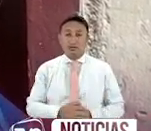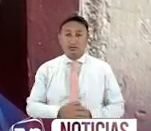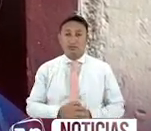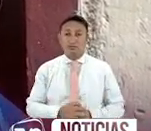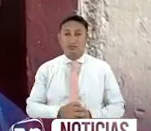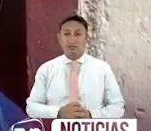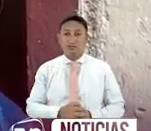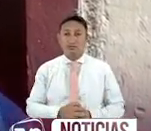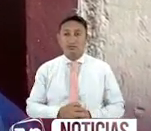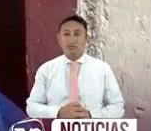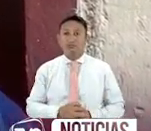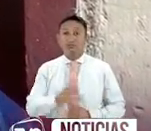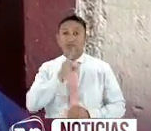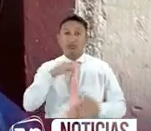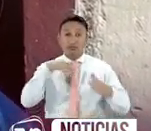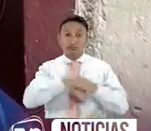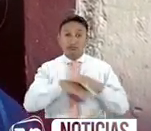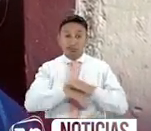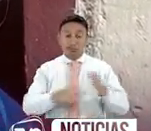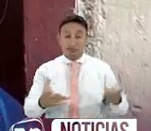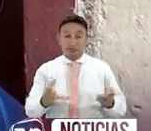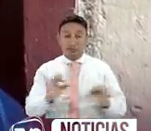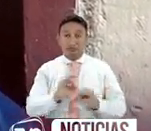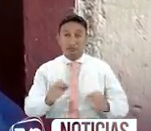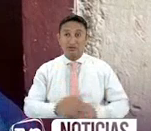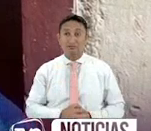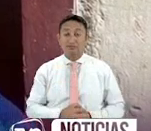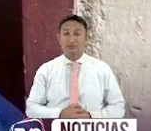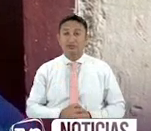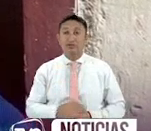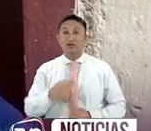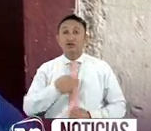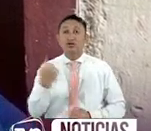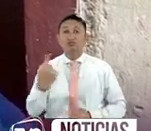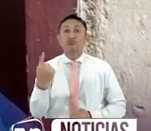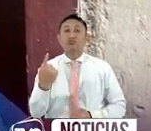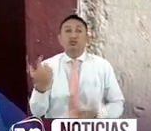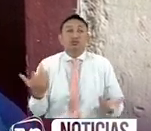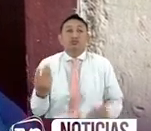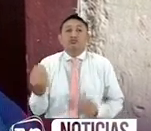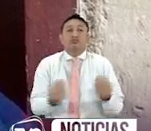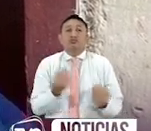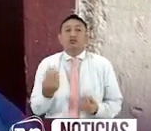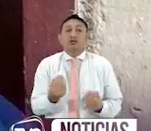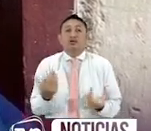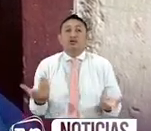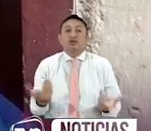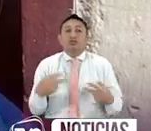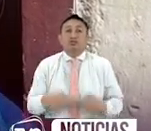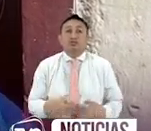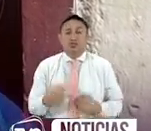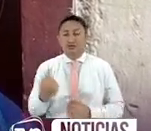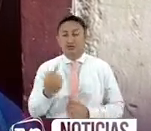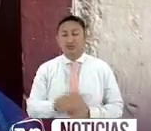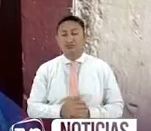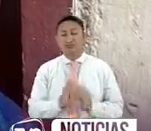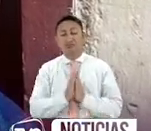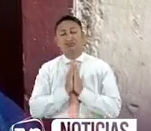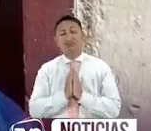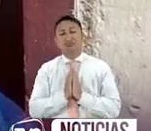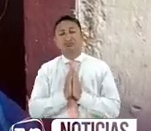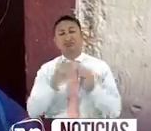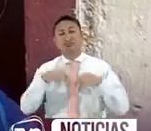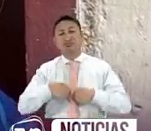tablas para que no dentre el agua los la casa de ellos yo pobro solita como vivo per Señor yo vivo